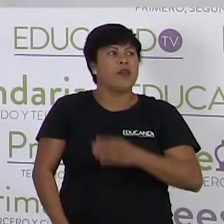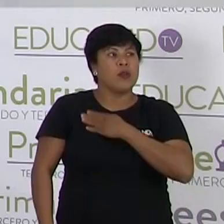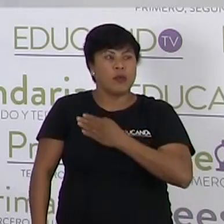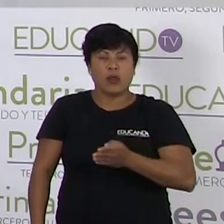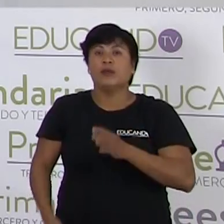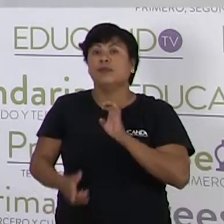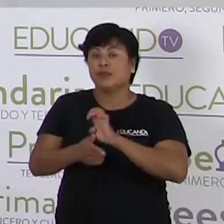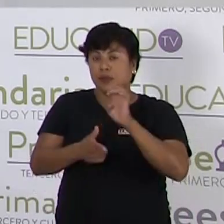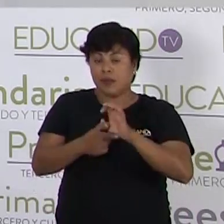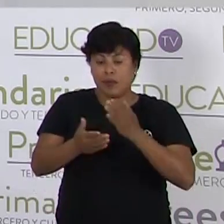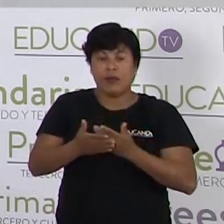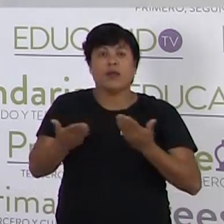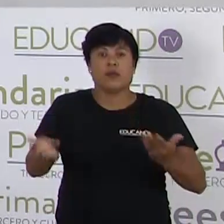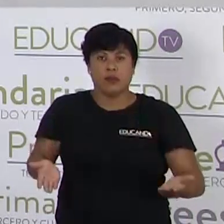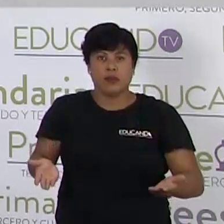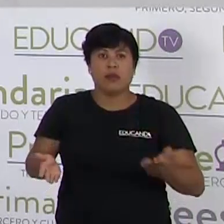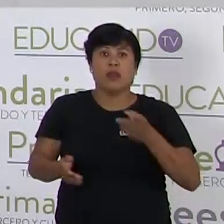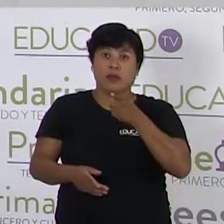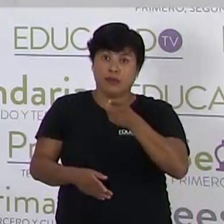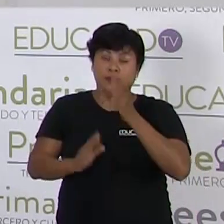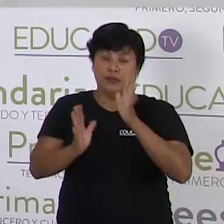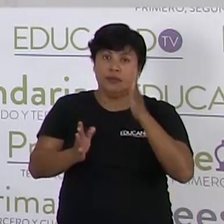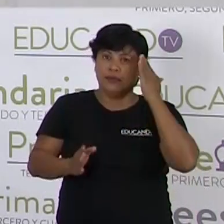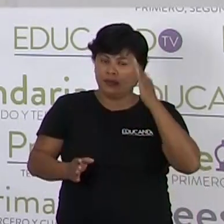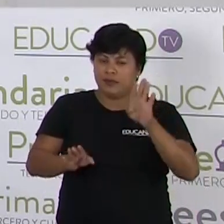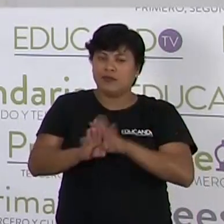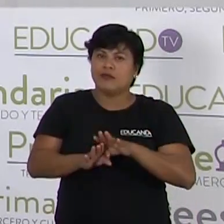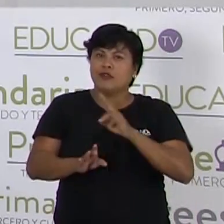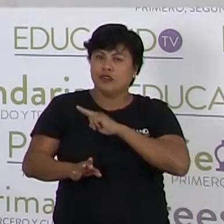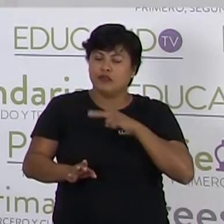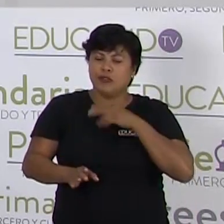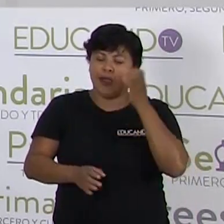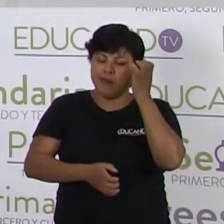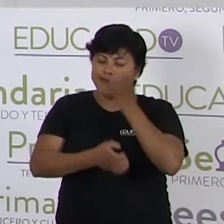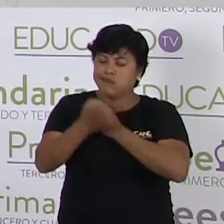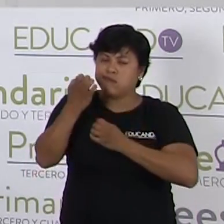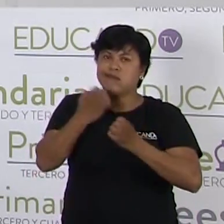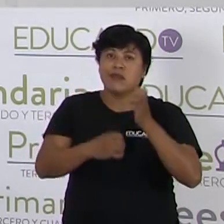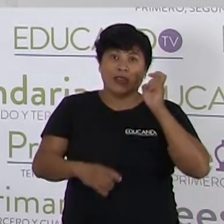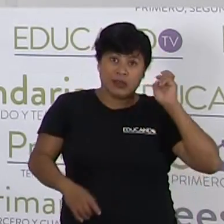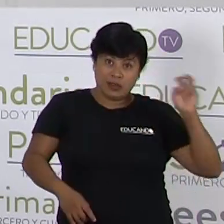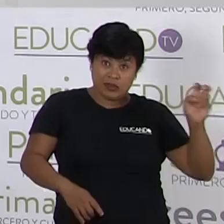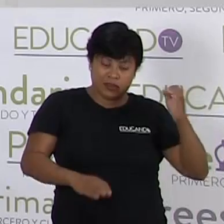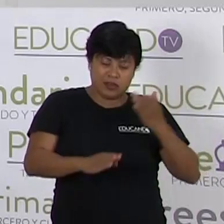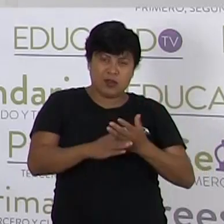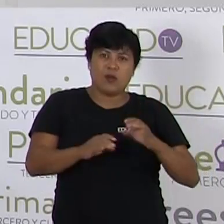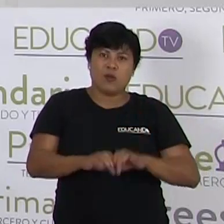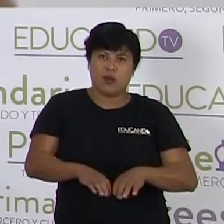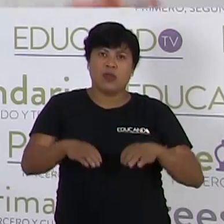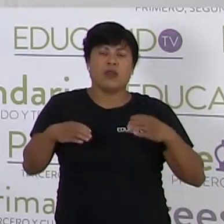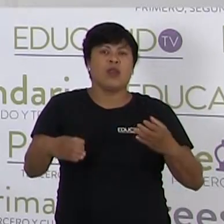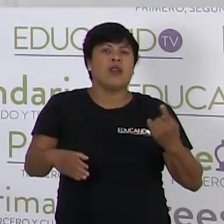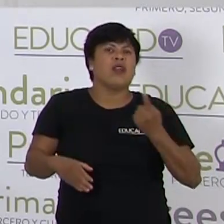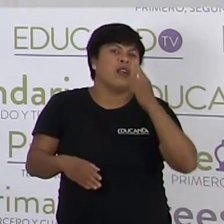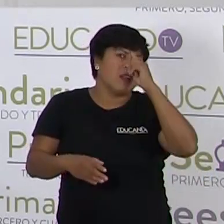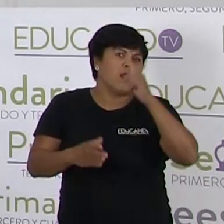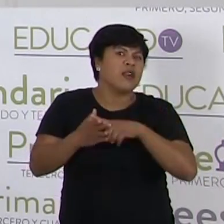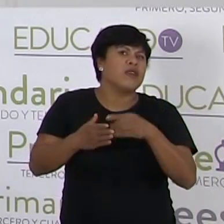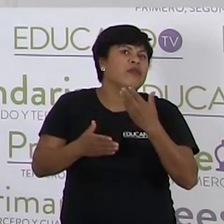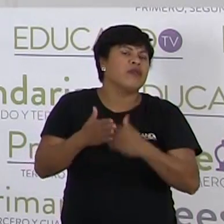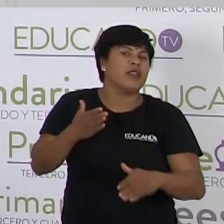entonces, ahora que ya hicimos la revisión de este texto, ¿qué creen que